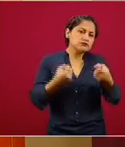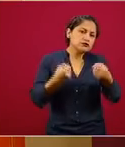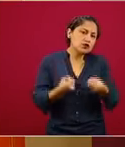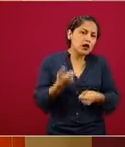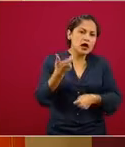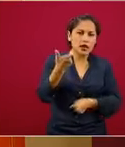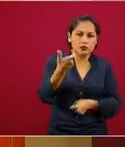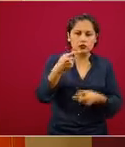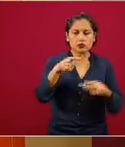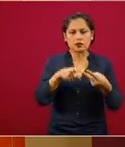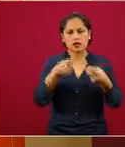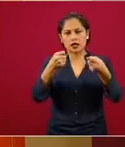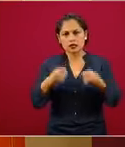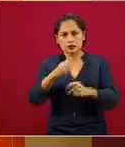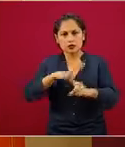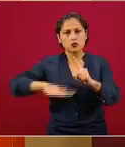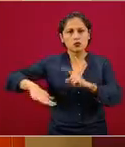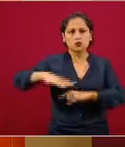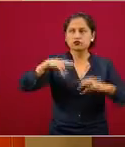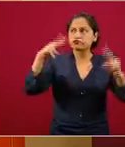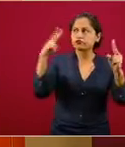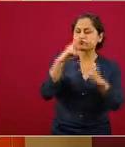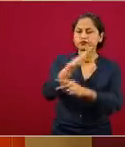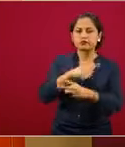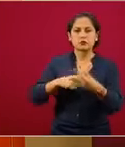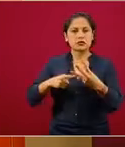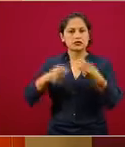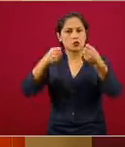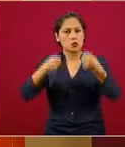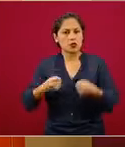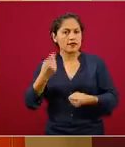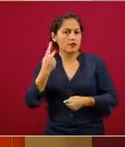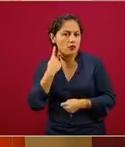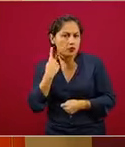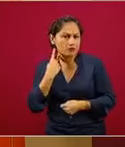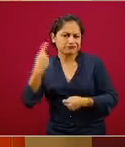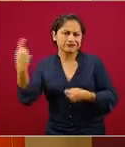seguridad ambiental, seguridad política, etcétera.